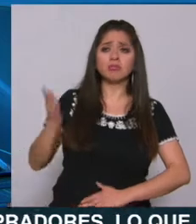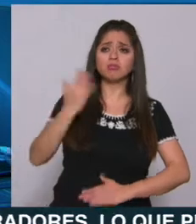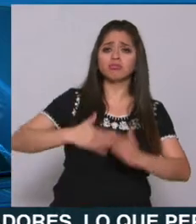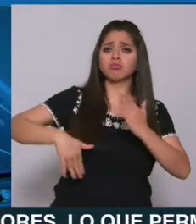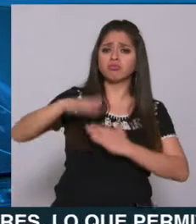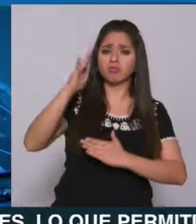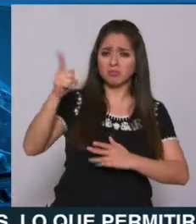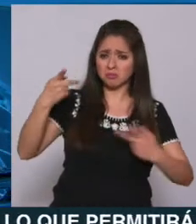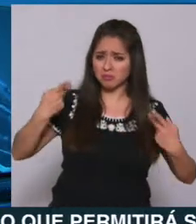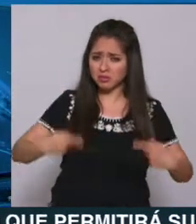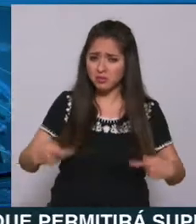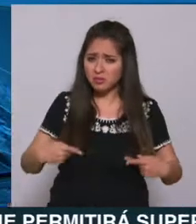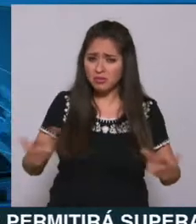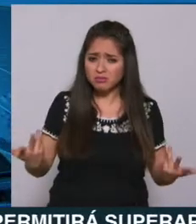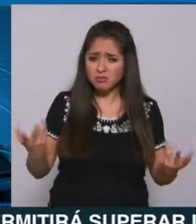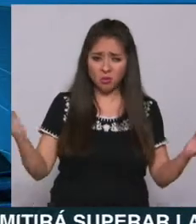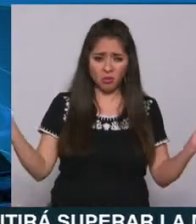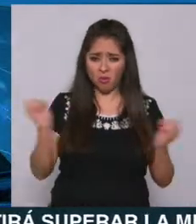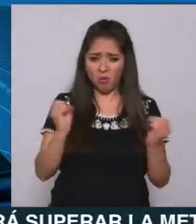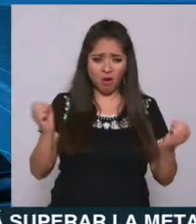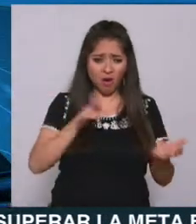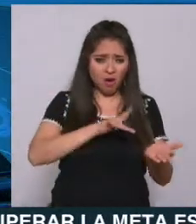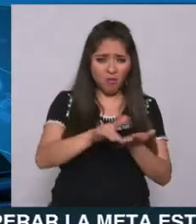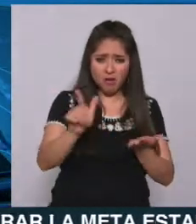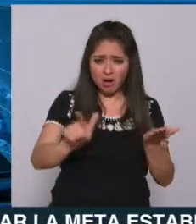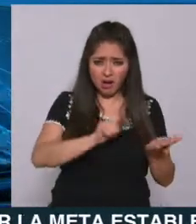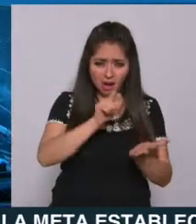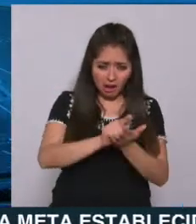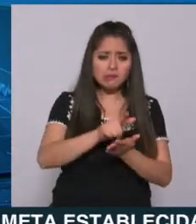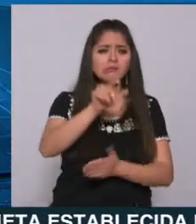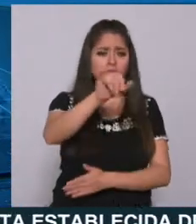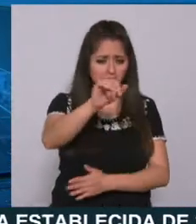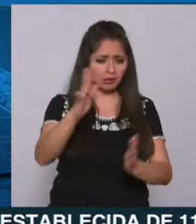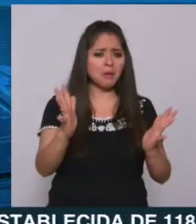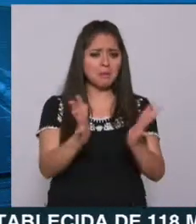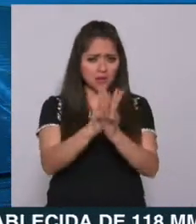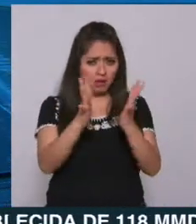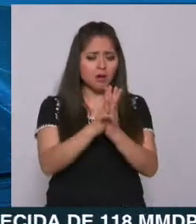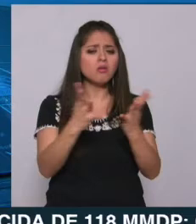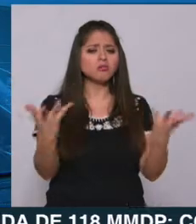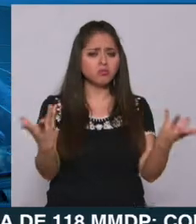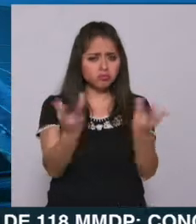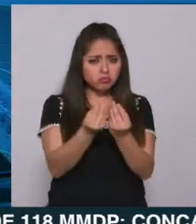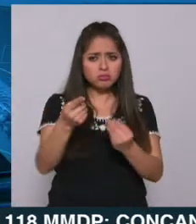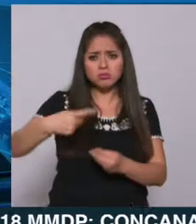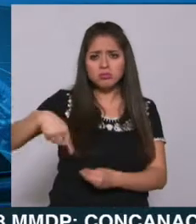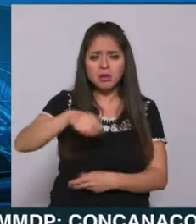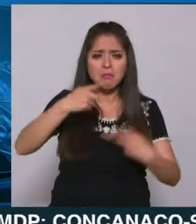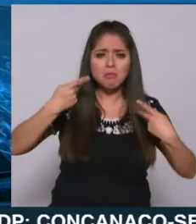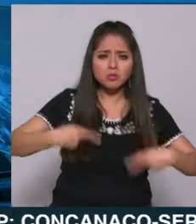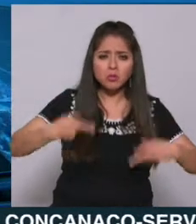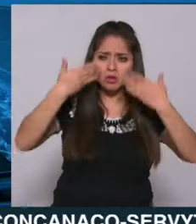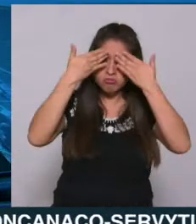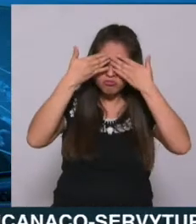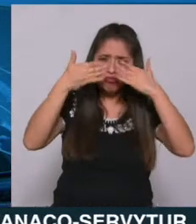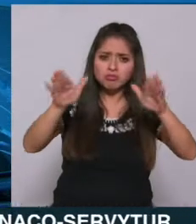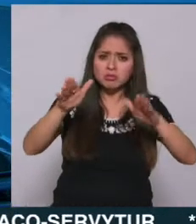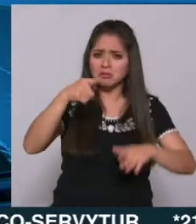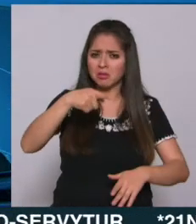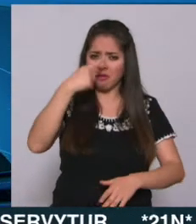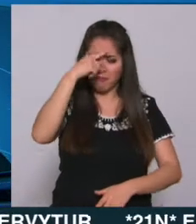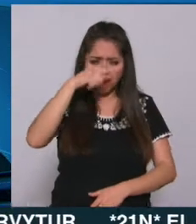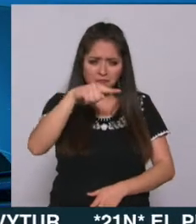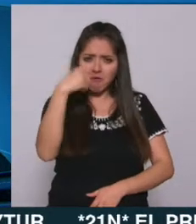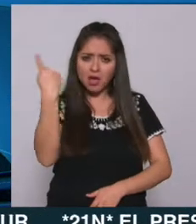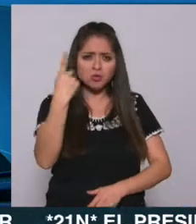sociedad, pues no apoyan esta ley. Es decir, ustedes podrían participar en una campaña para que la gente conozca lo sencillo que